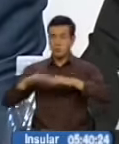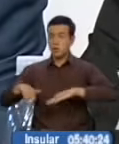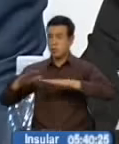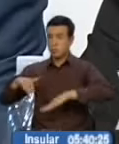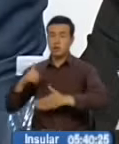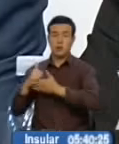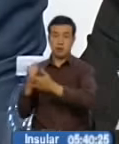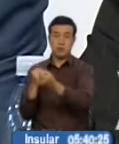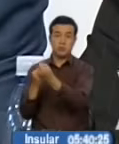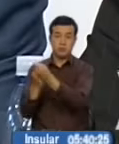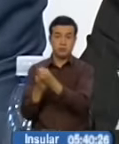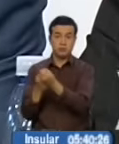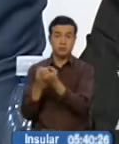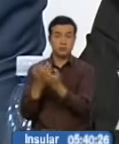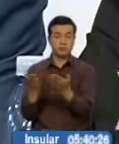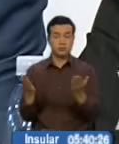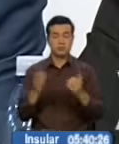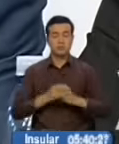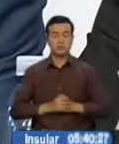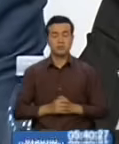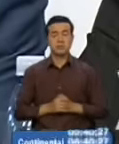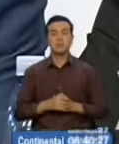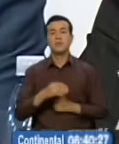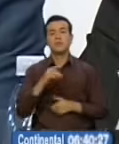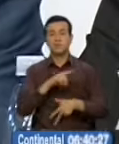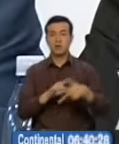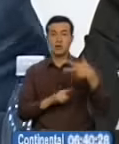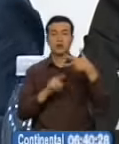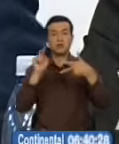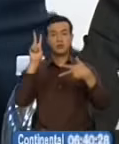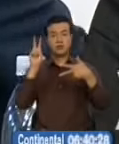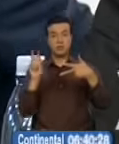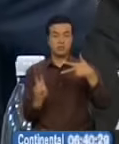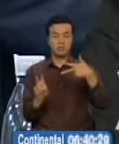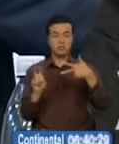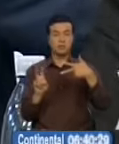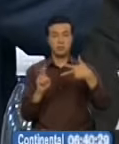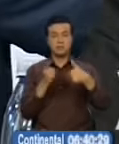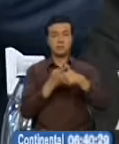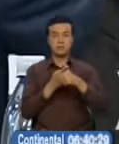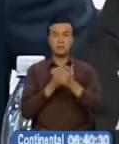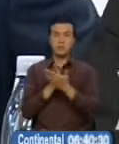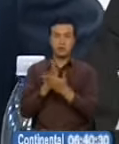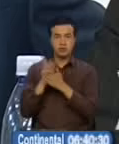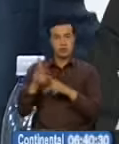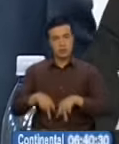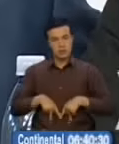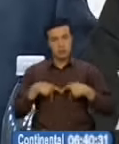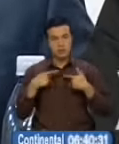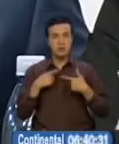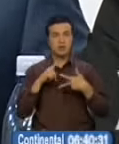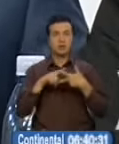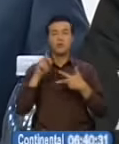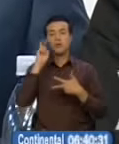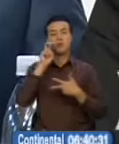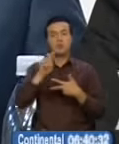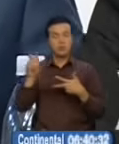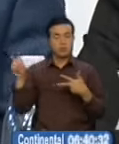familias afectadas por el terremoto a través de 3 ámbitos: medios de vida,